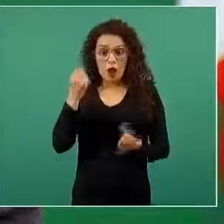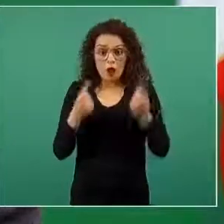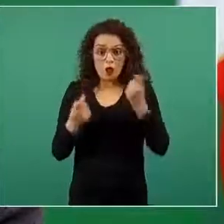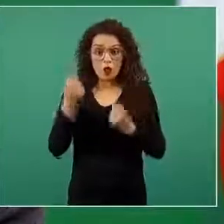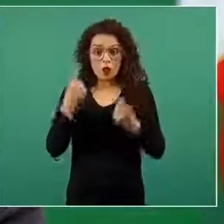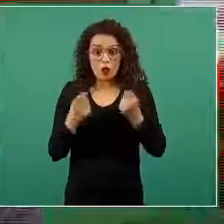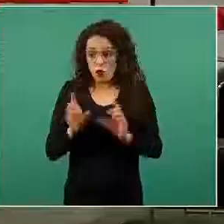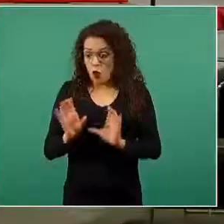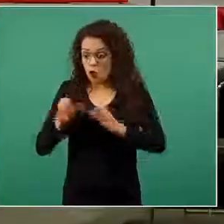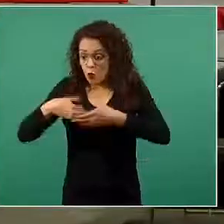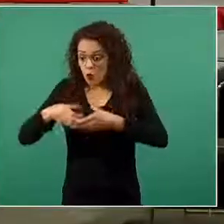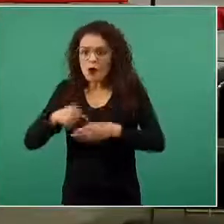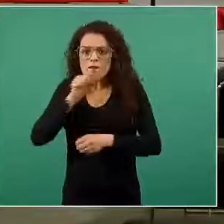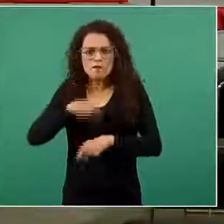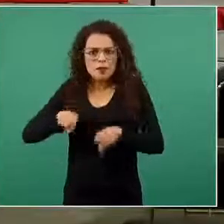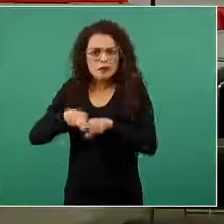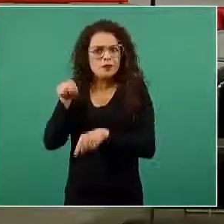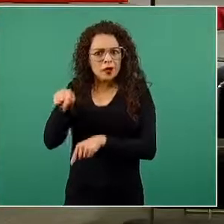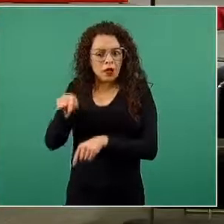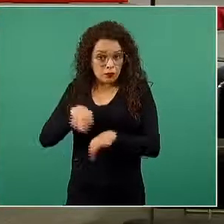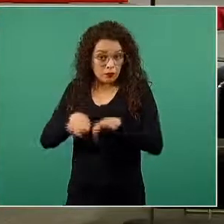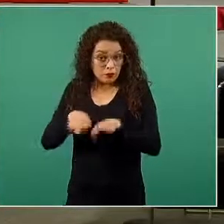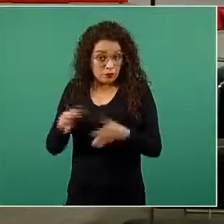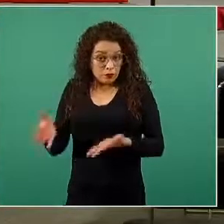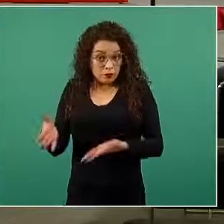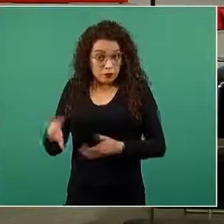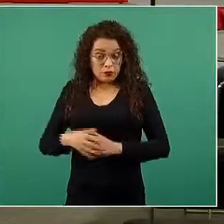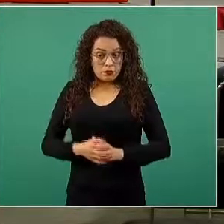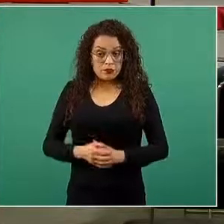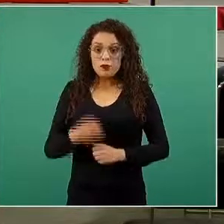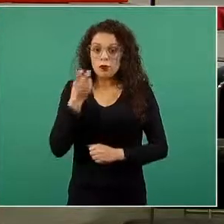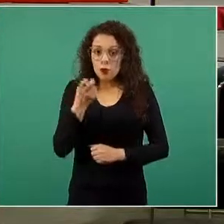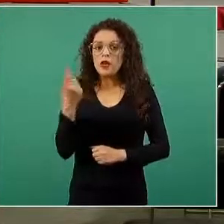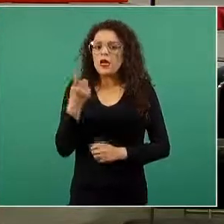la propia comunidad. Y entonces lo que hicimos fue,